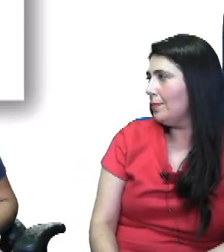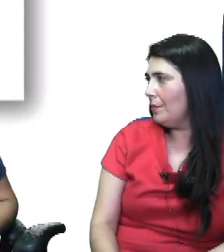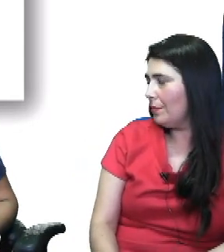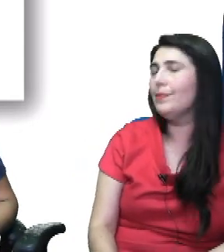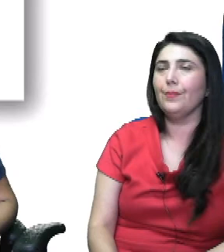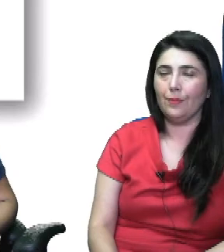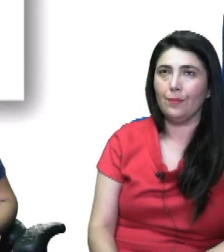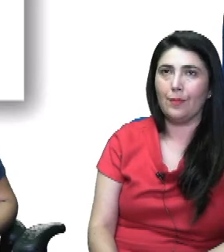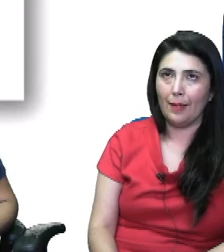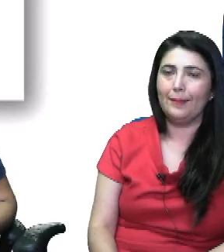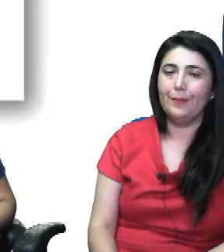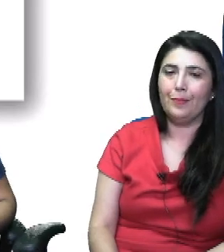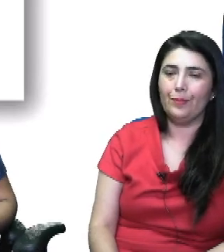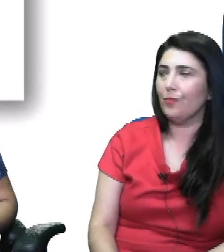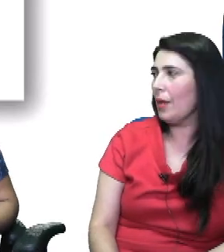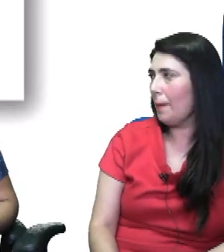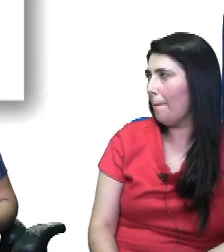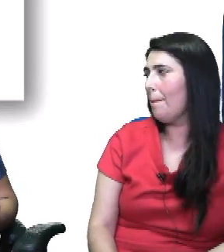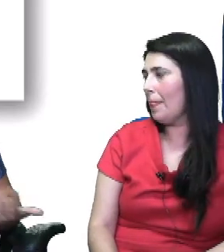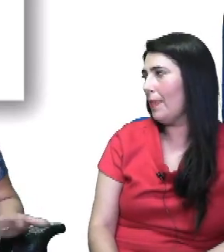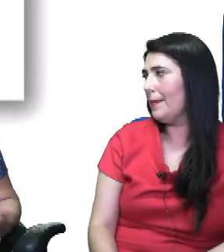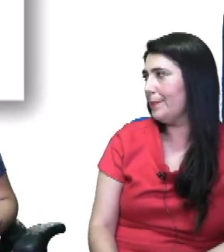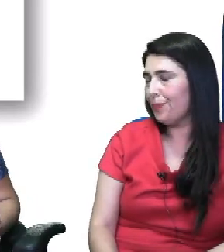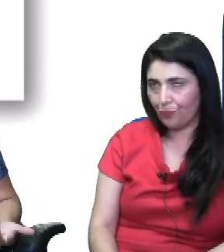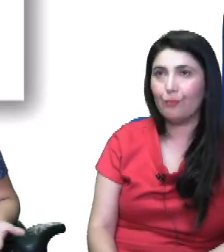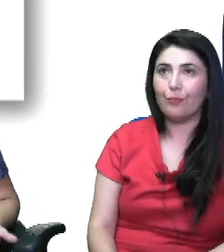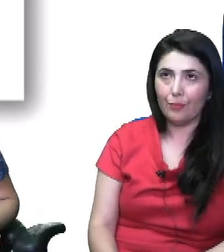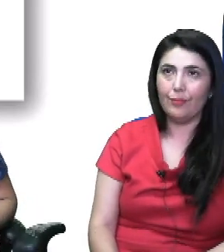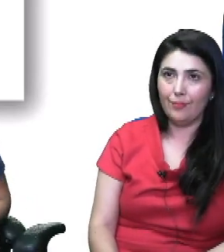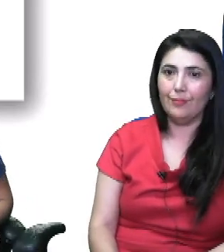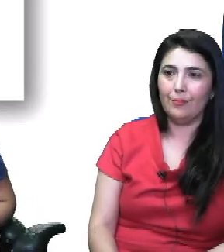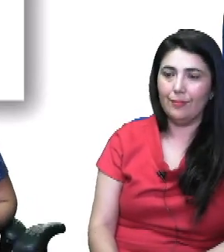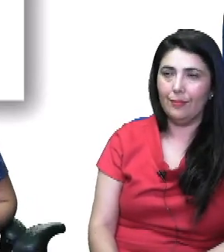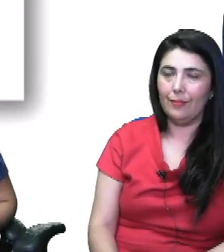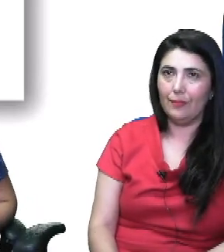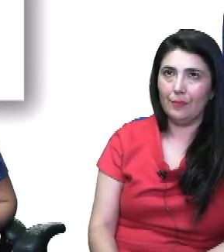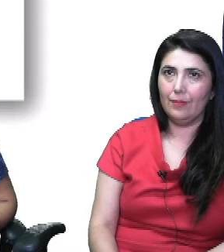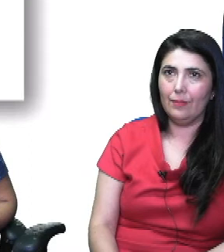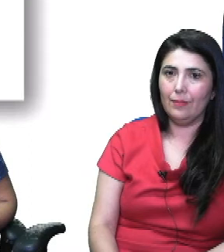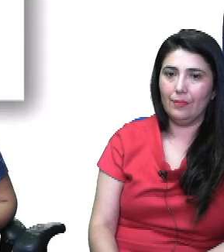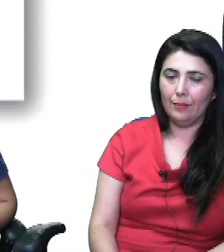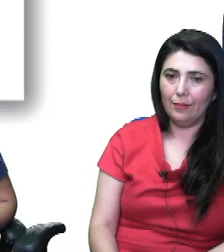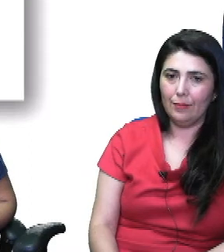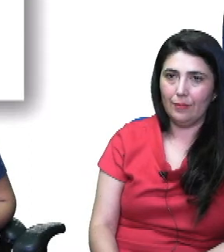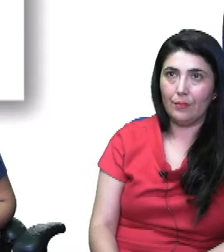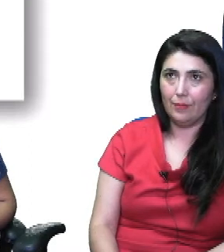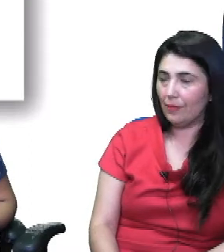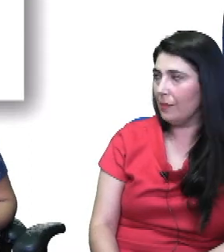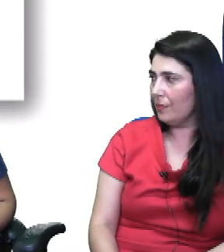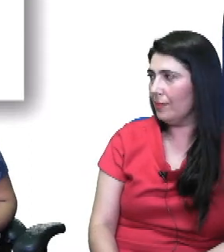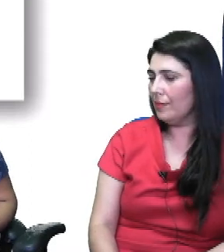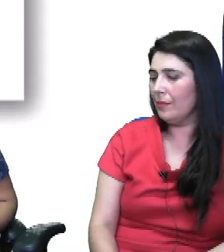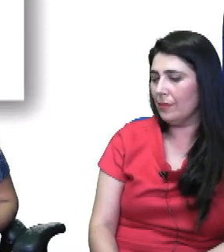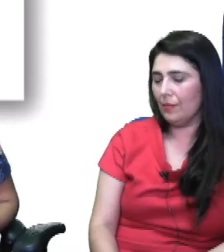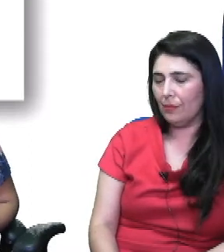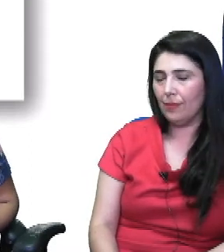2 principalmente, pero también, sobre todo esta última que nos va a conectar con otros recursos, y reconocer de que hay bastante consenso